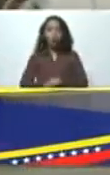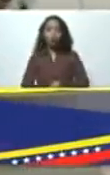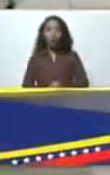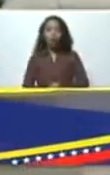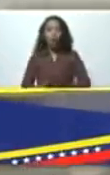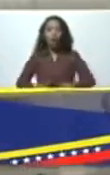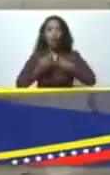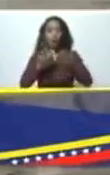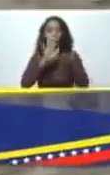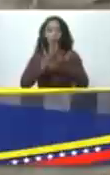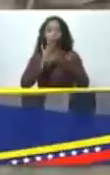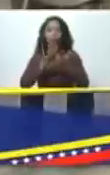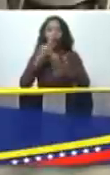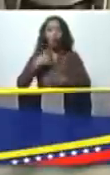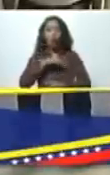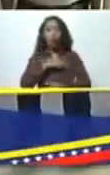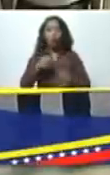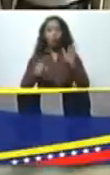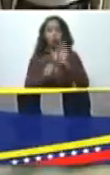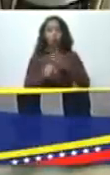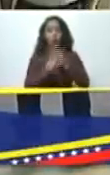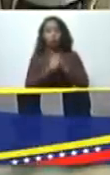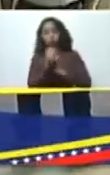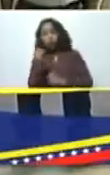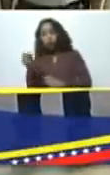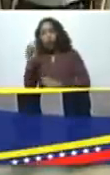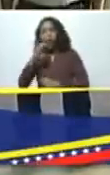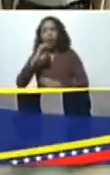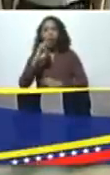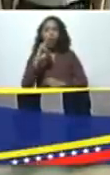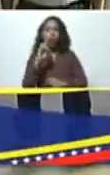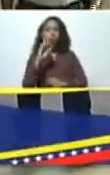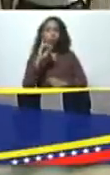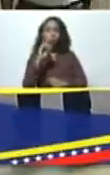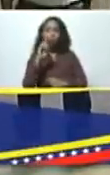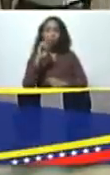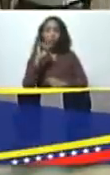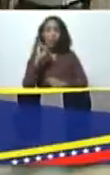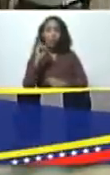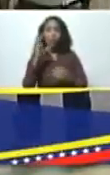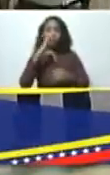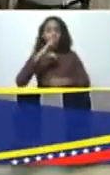damos el pase a nuestro compañero Edwin Angarita del CPT.